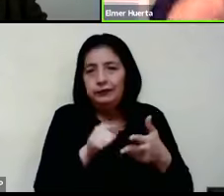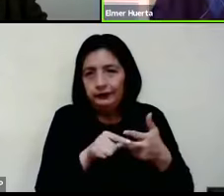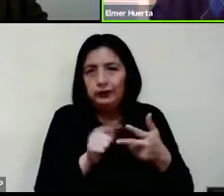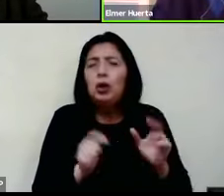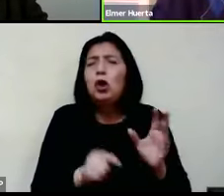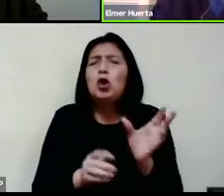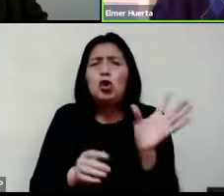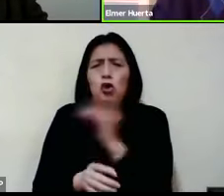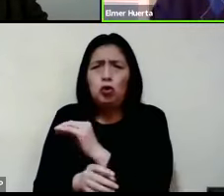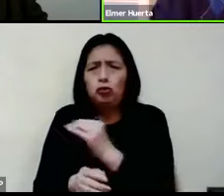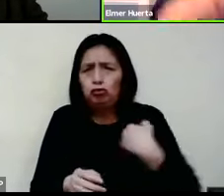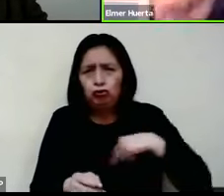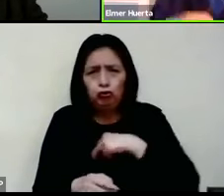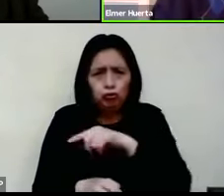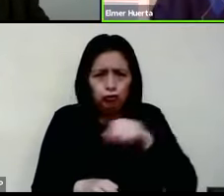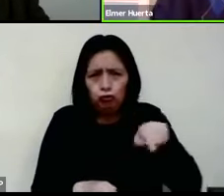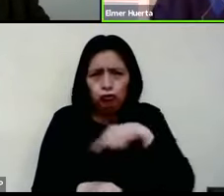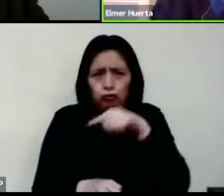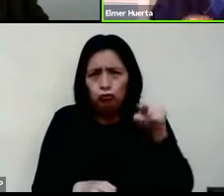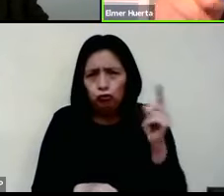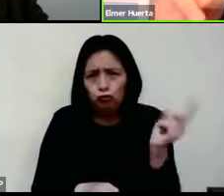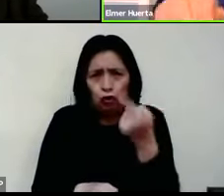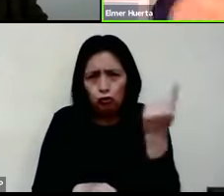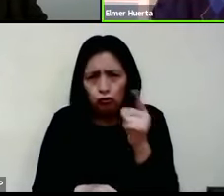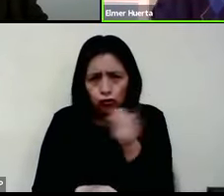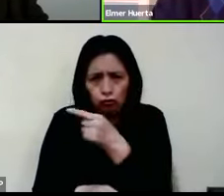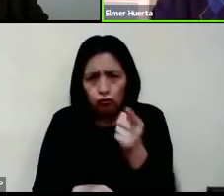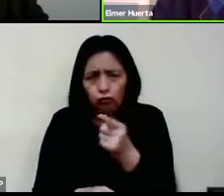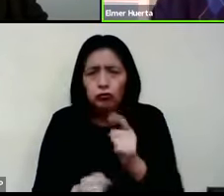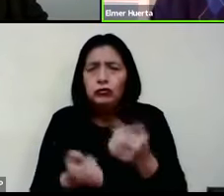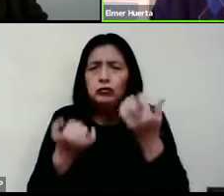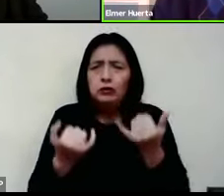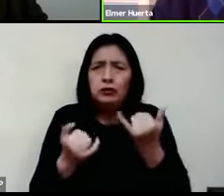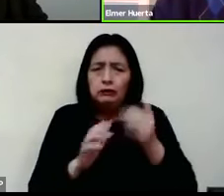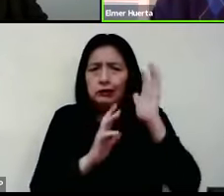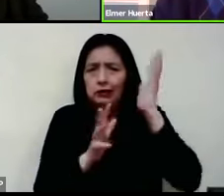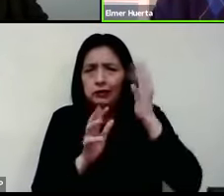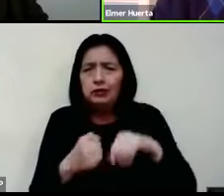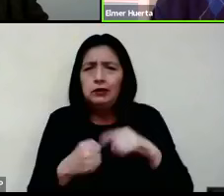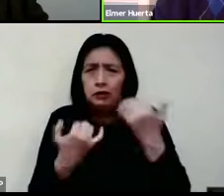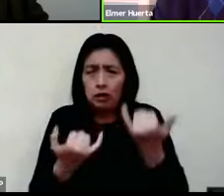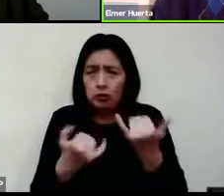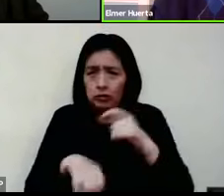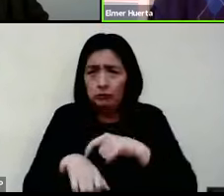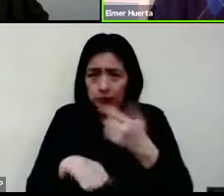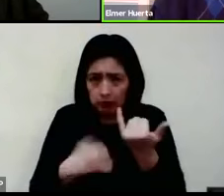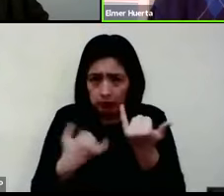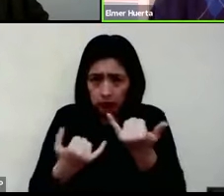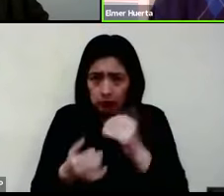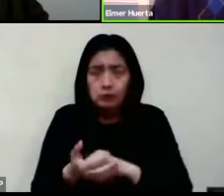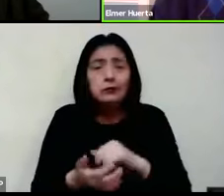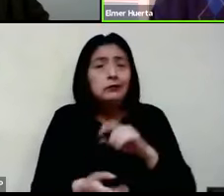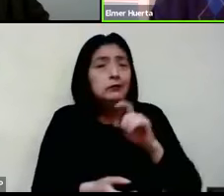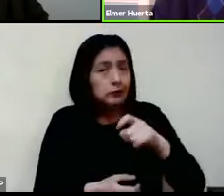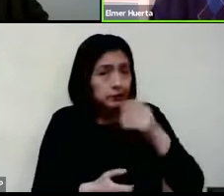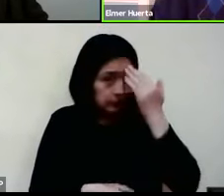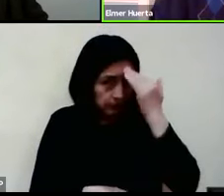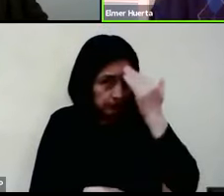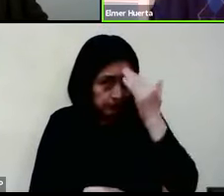todos nosotros, todos los que están en esta conferencia en este momento, deberían